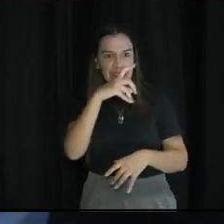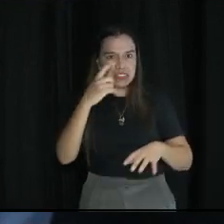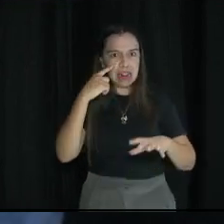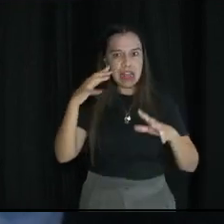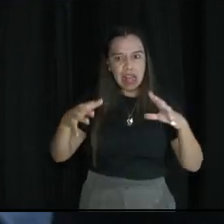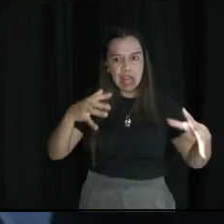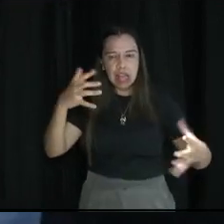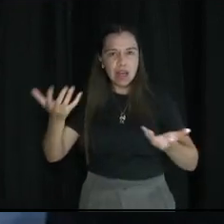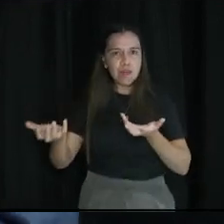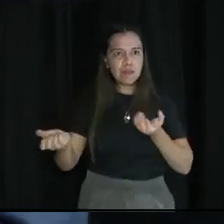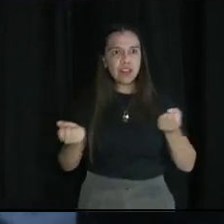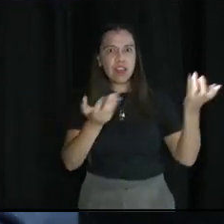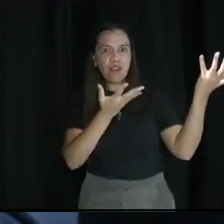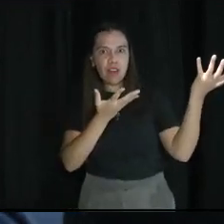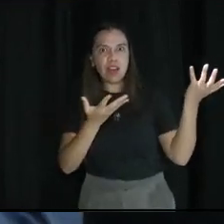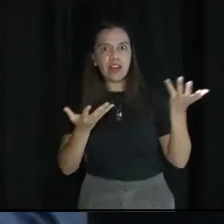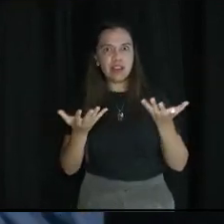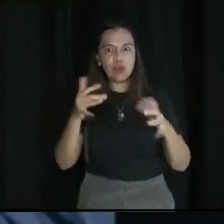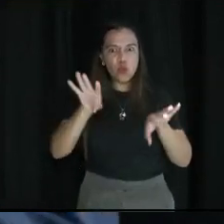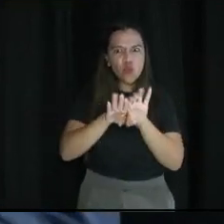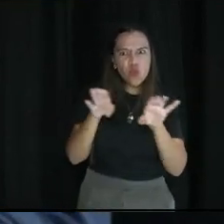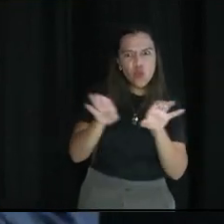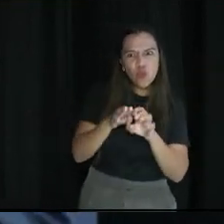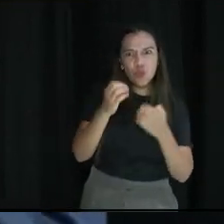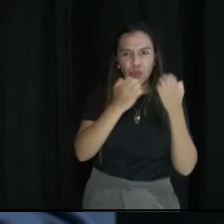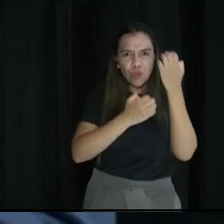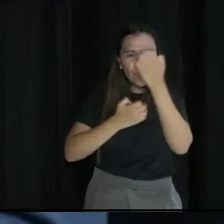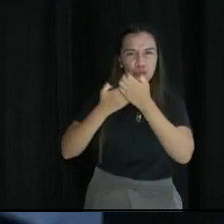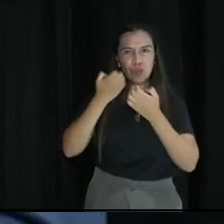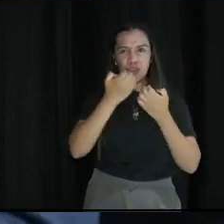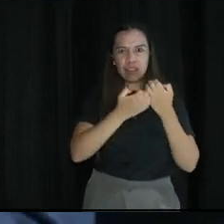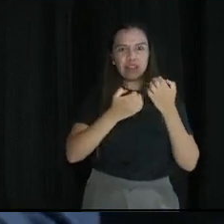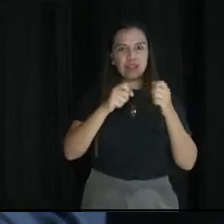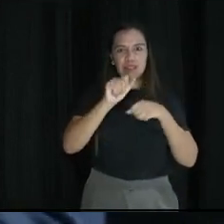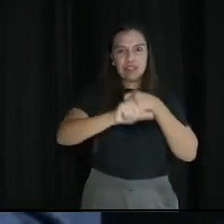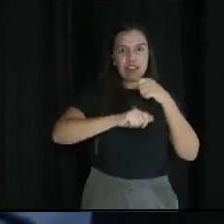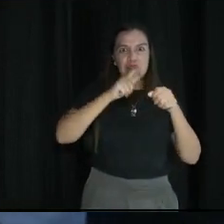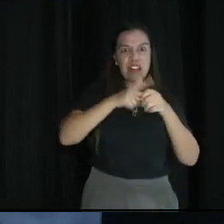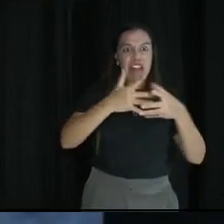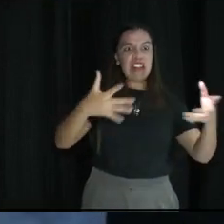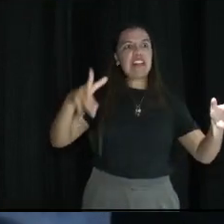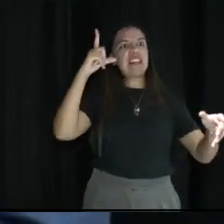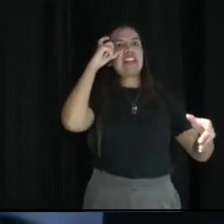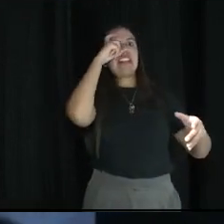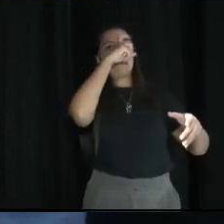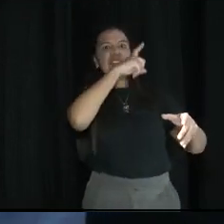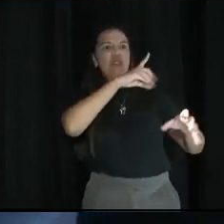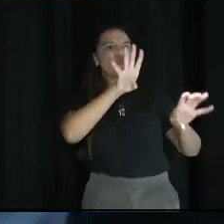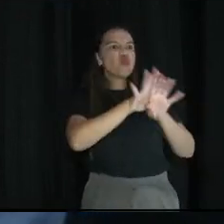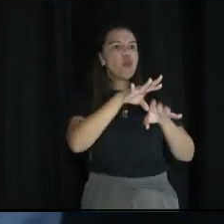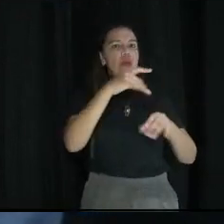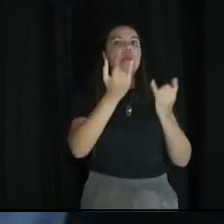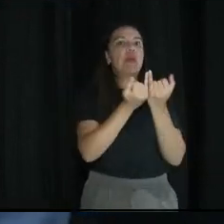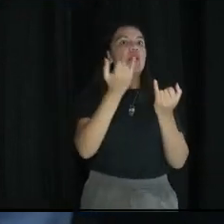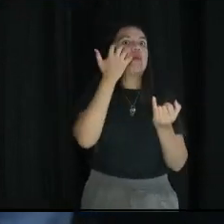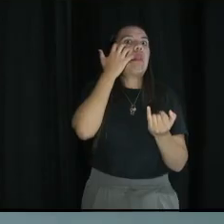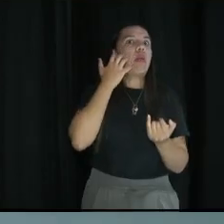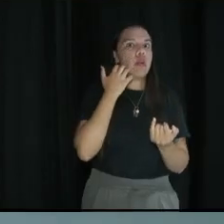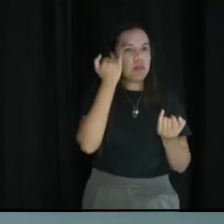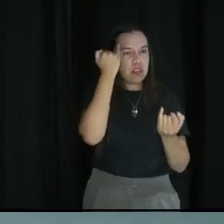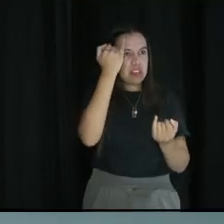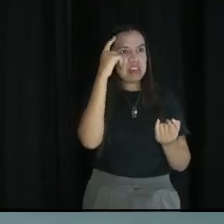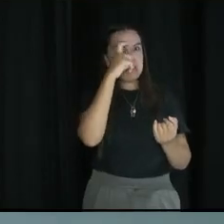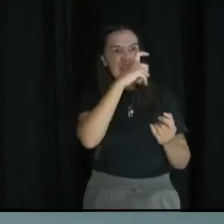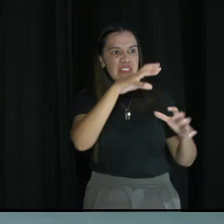aquel momento que habías tenido otras experiencias con animales más grandes, a veces grandes felinos como un león, y no había sido tan complicado